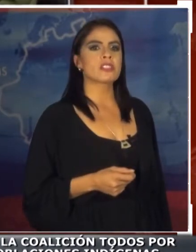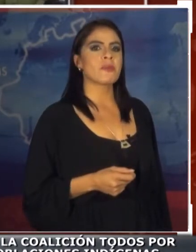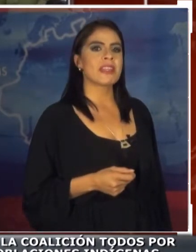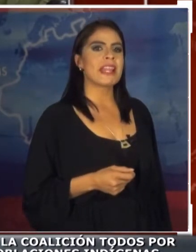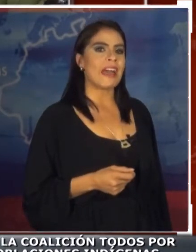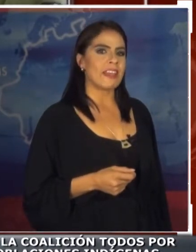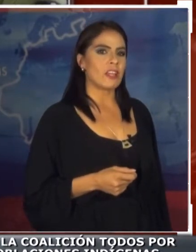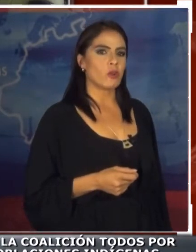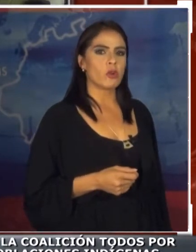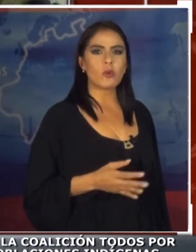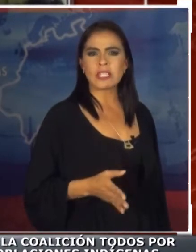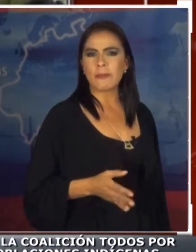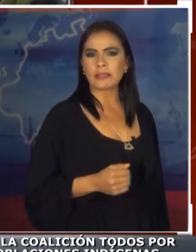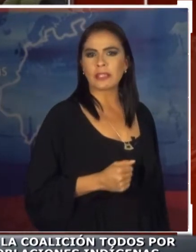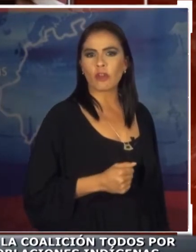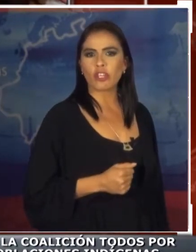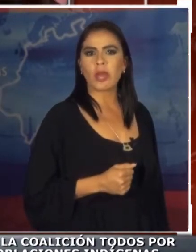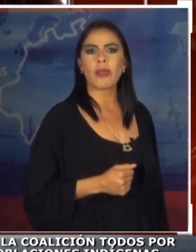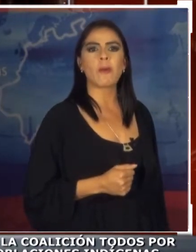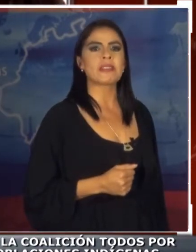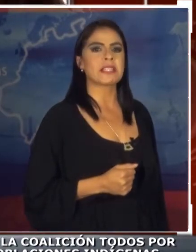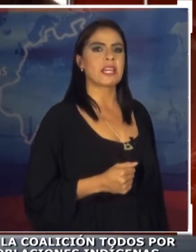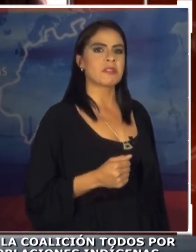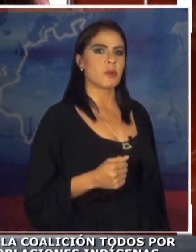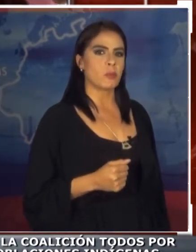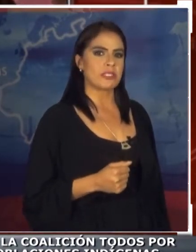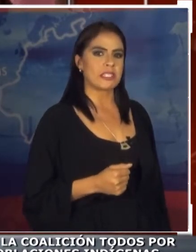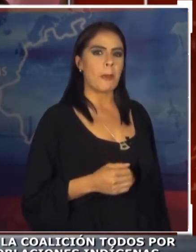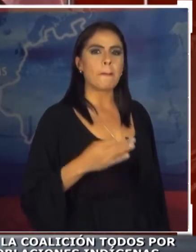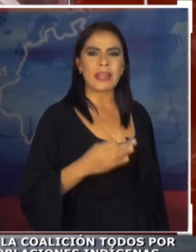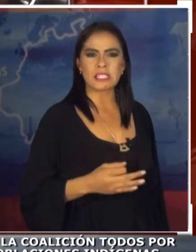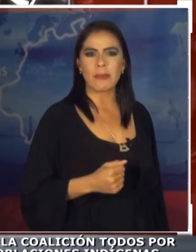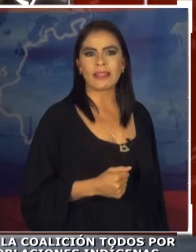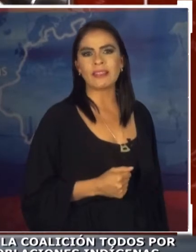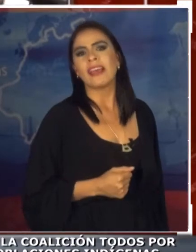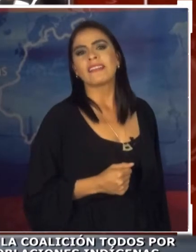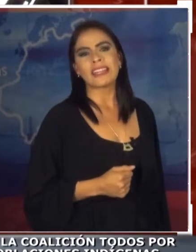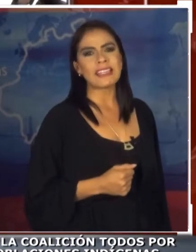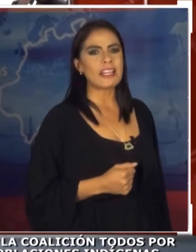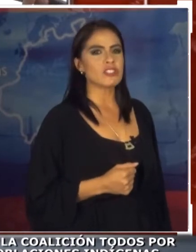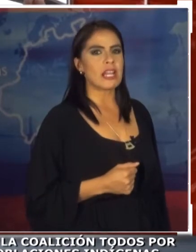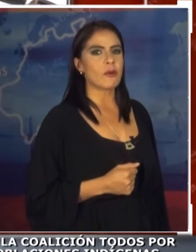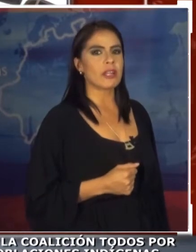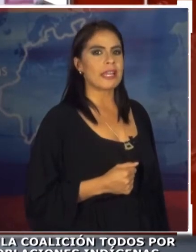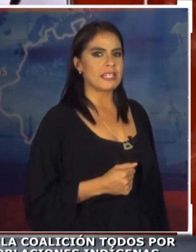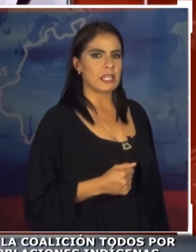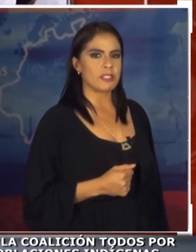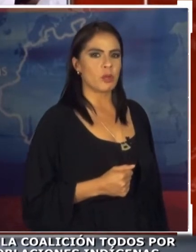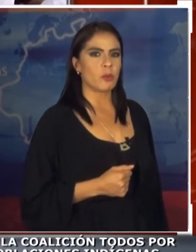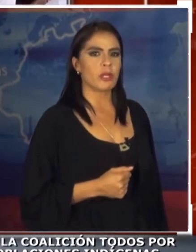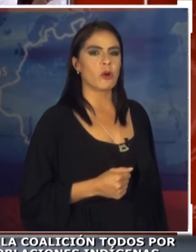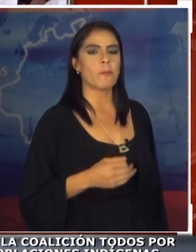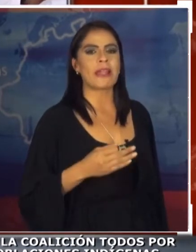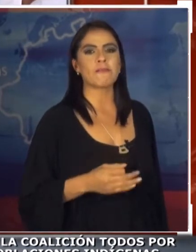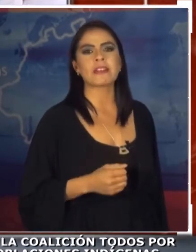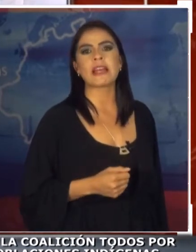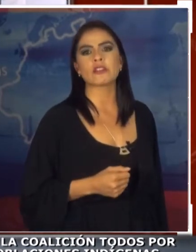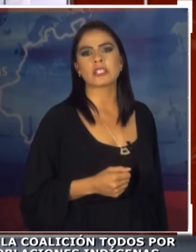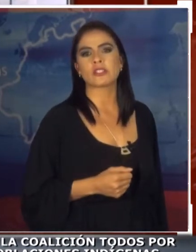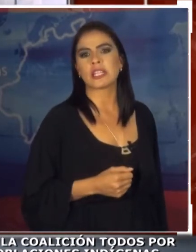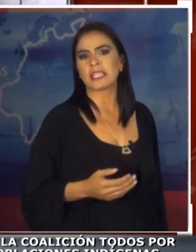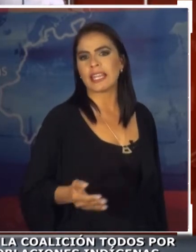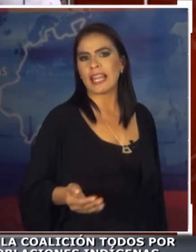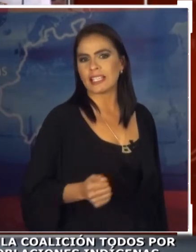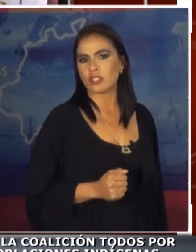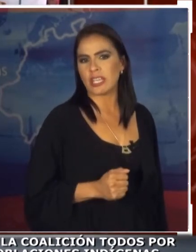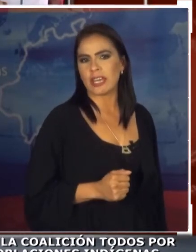los gobiernos se miden a diario de hoy que vengo a presentar mis propuestas me respaldan 30 años de labor en el servicio público para frente a